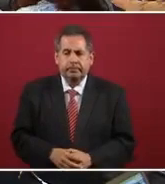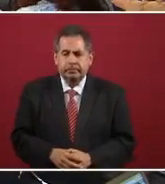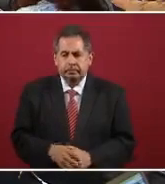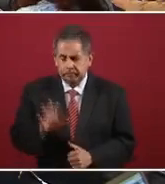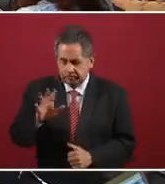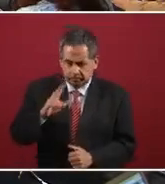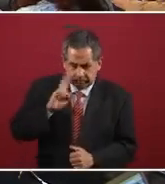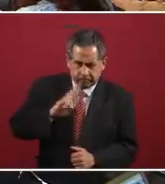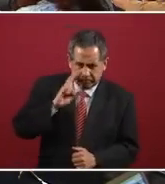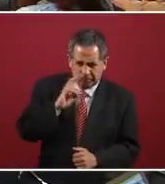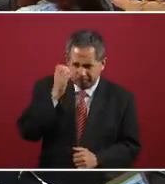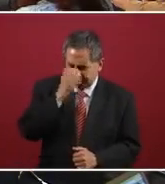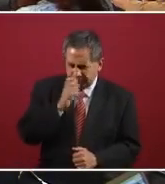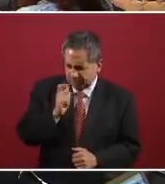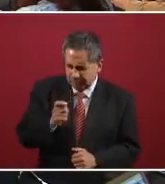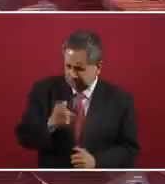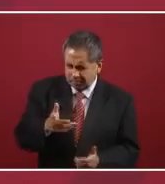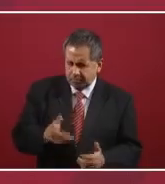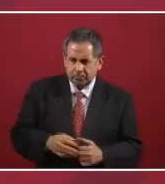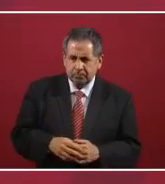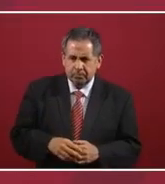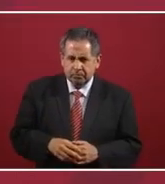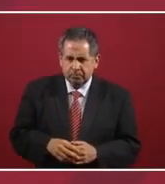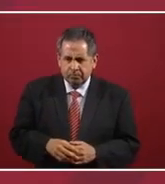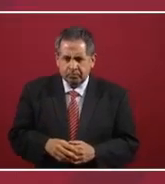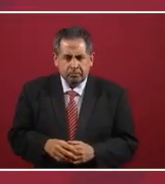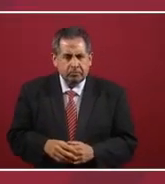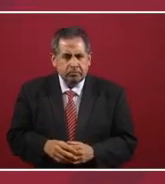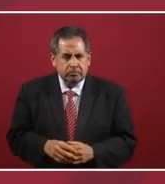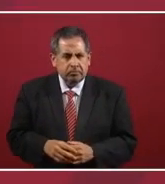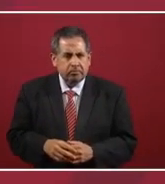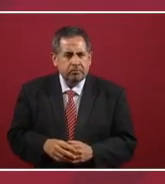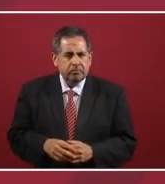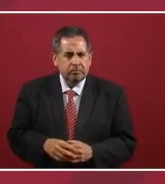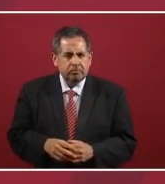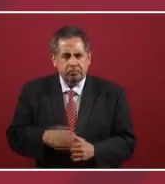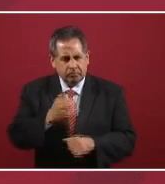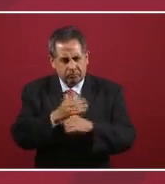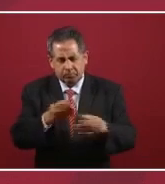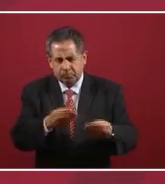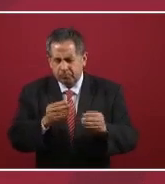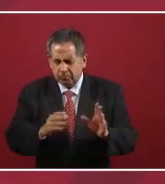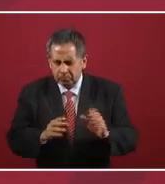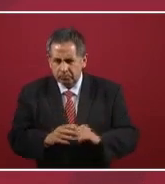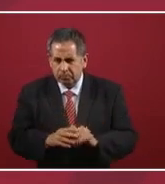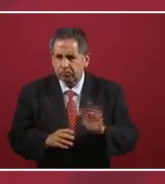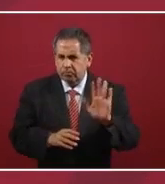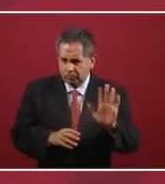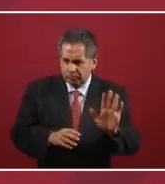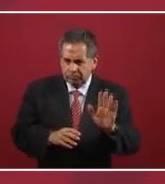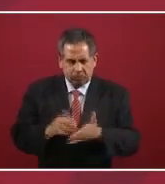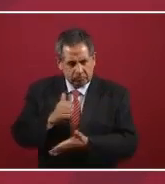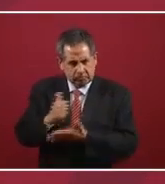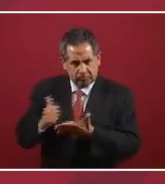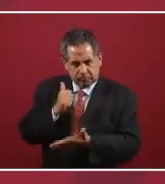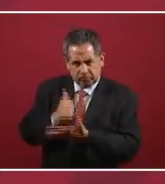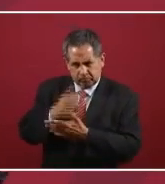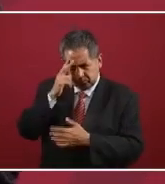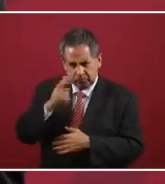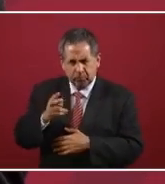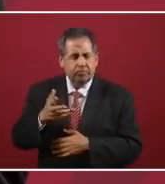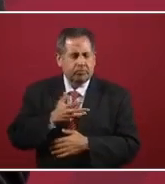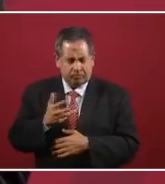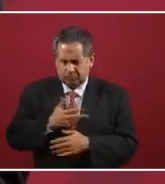ver a qué se refiere esta información. En el caso de la ciudad, se